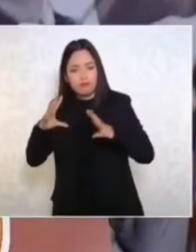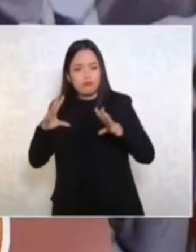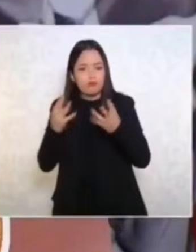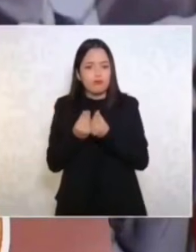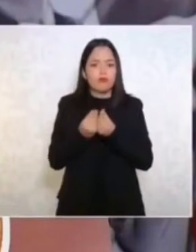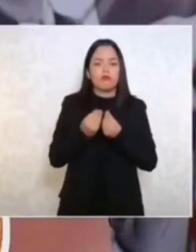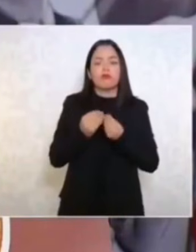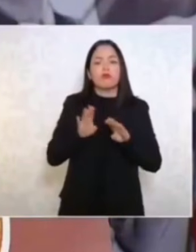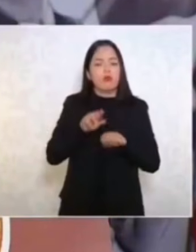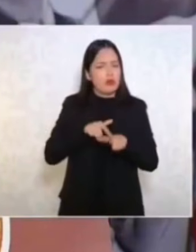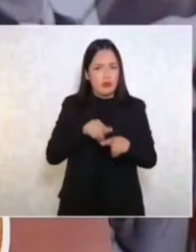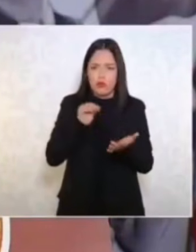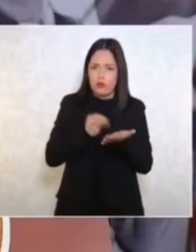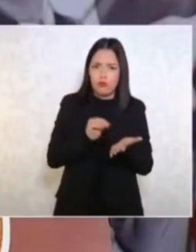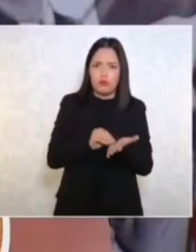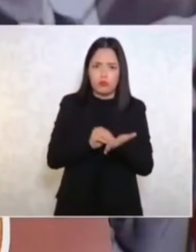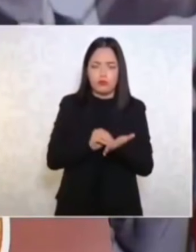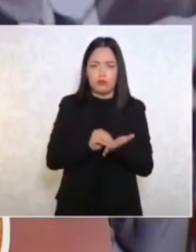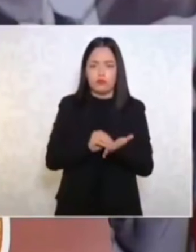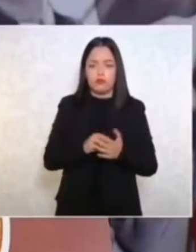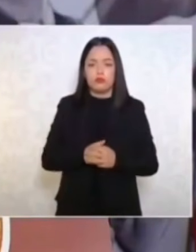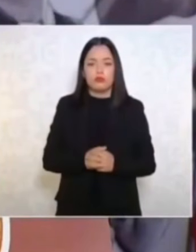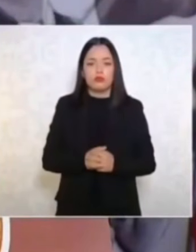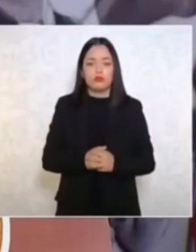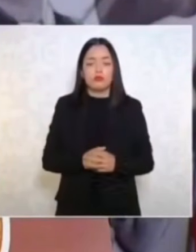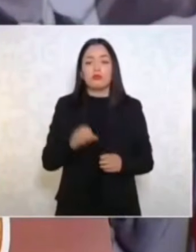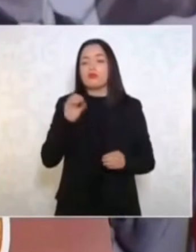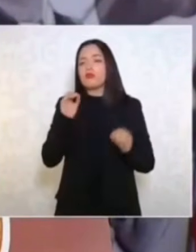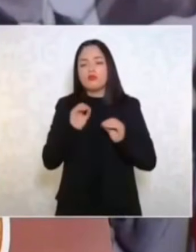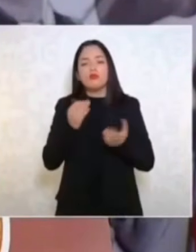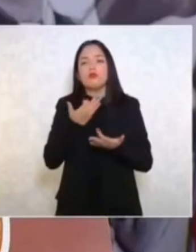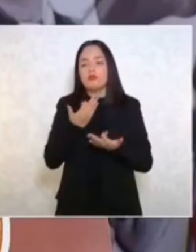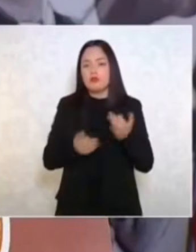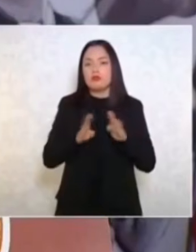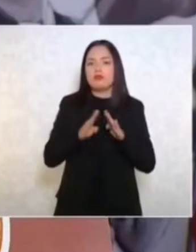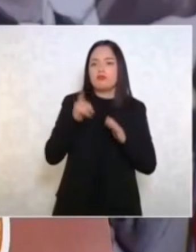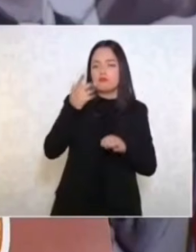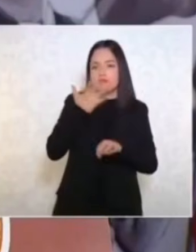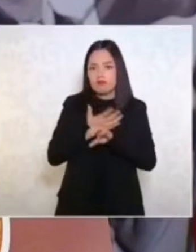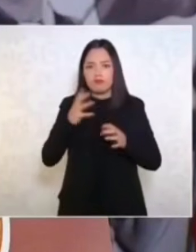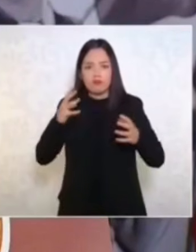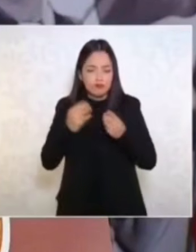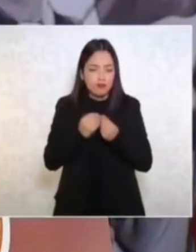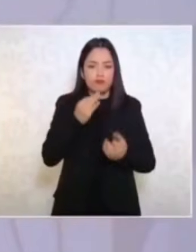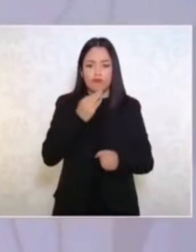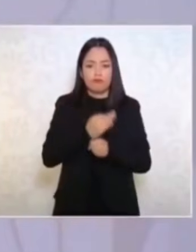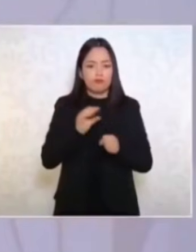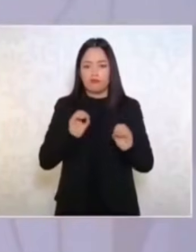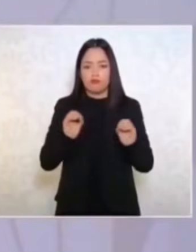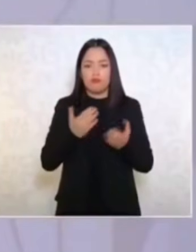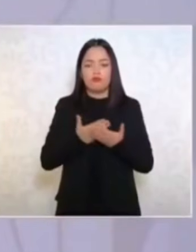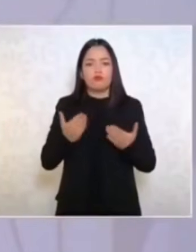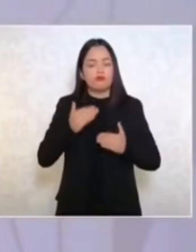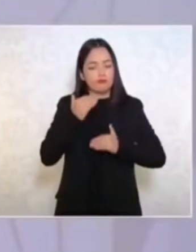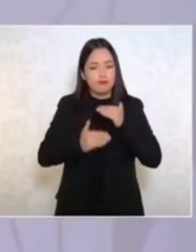pues todavía se incrementó más. No solo somos el mayor exportador de Estados Unidos, sino que somos el primer comprador de productos